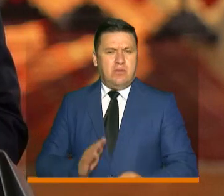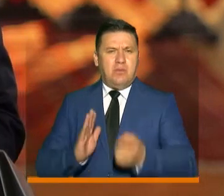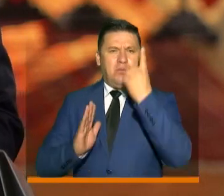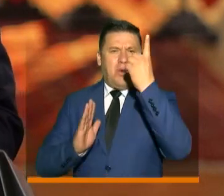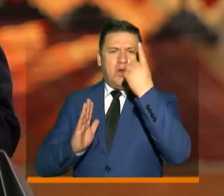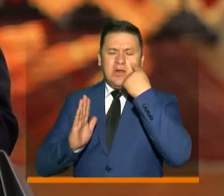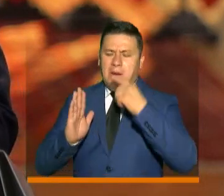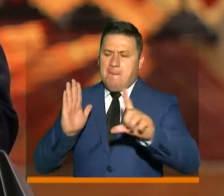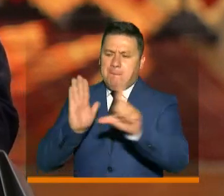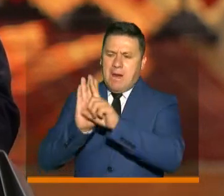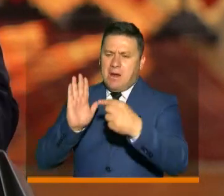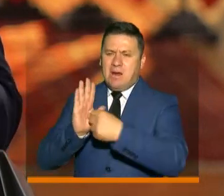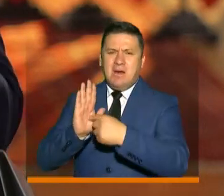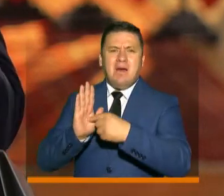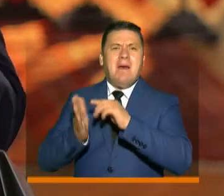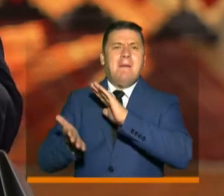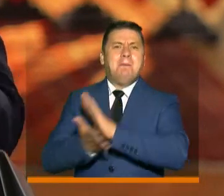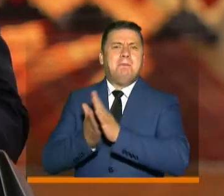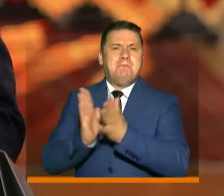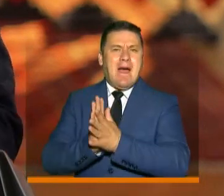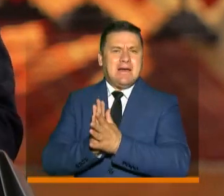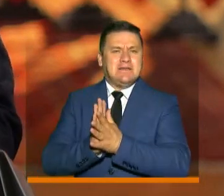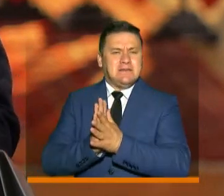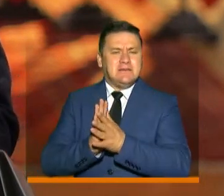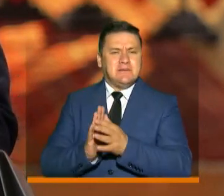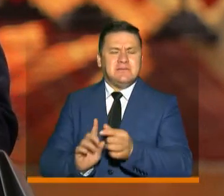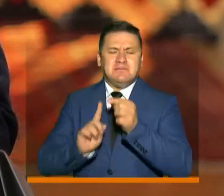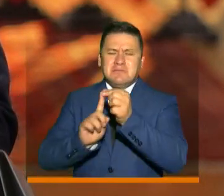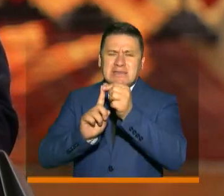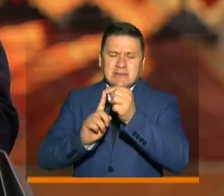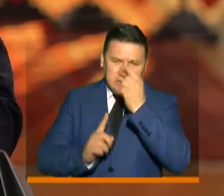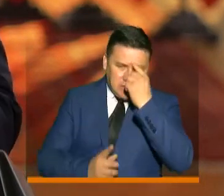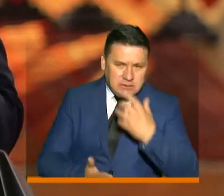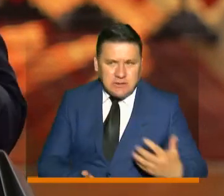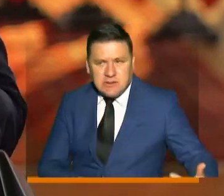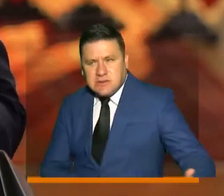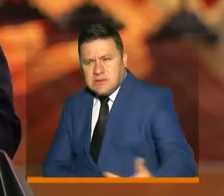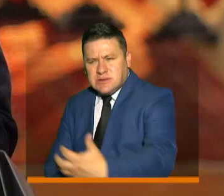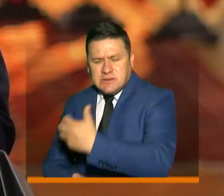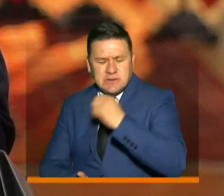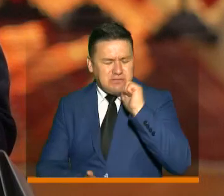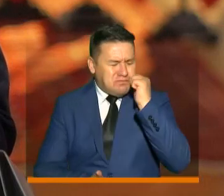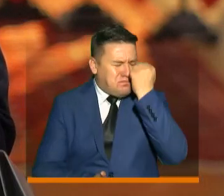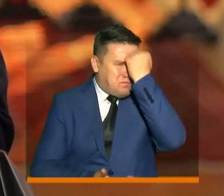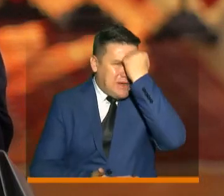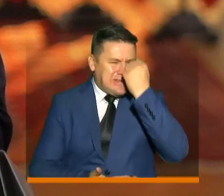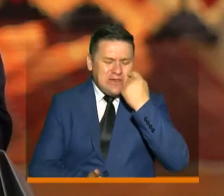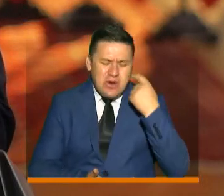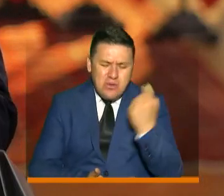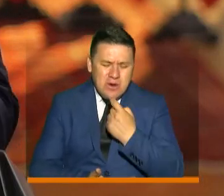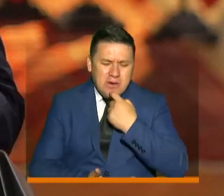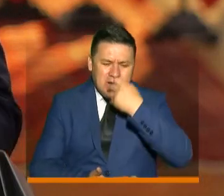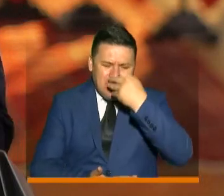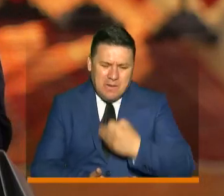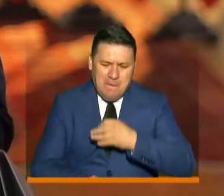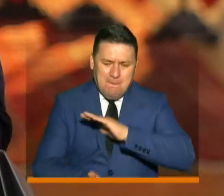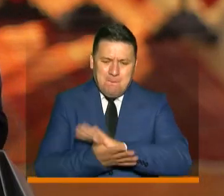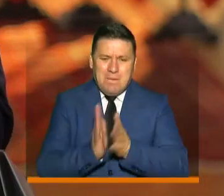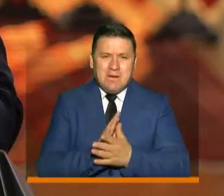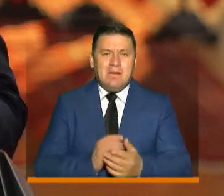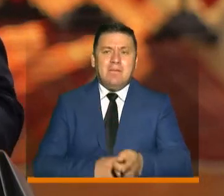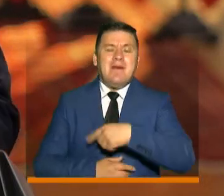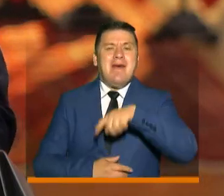de paz con legalidad recoge estos principios porque no puede existir una paz verdadera sin un